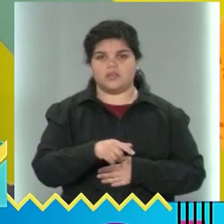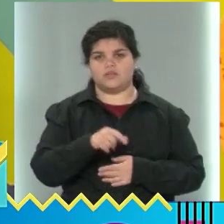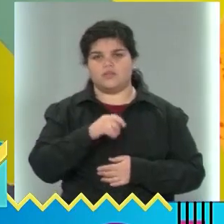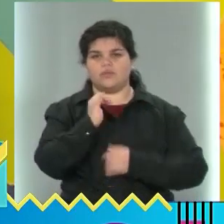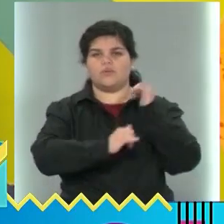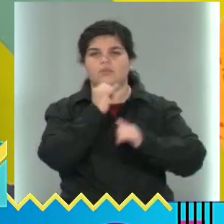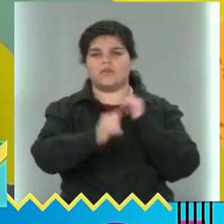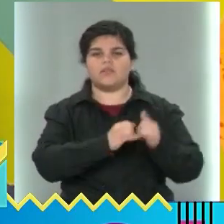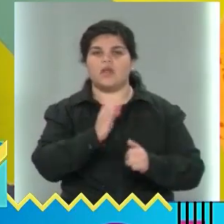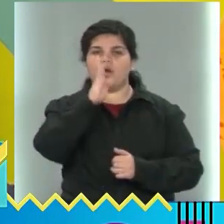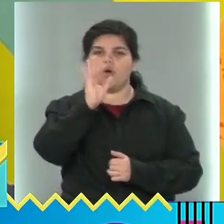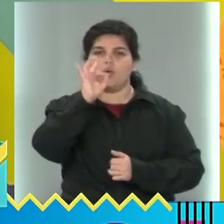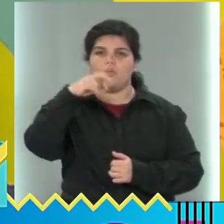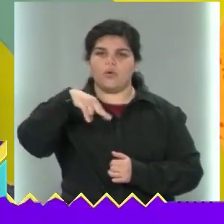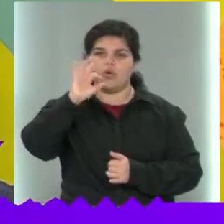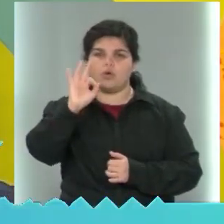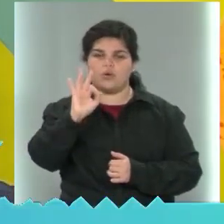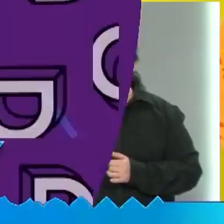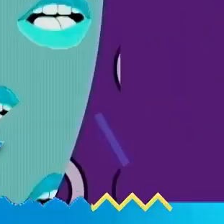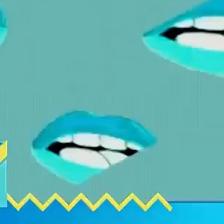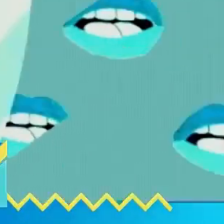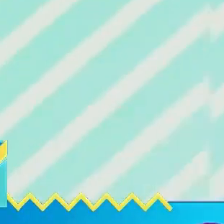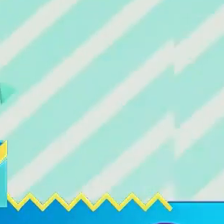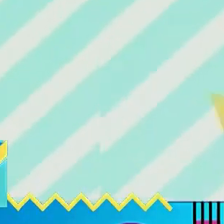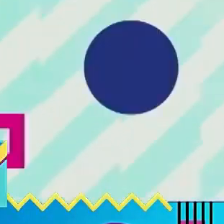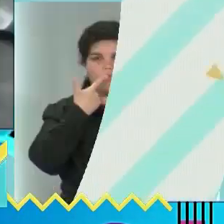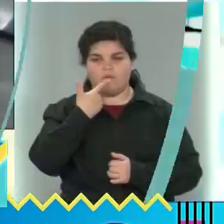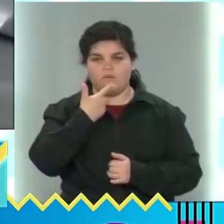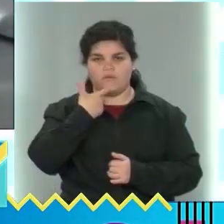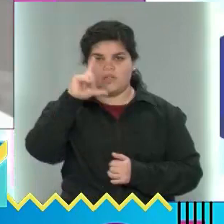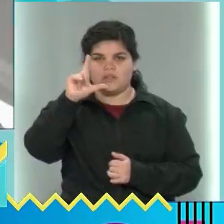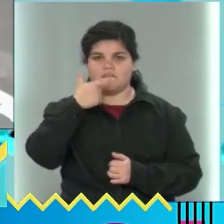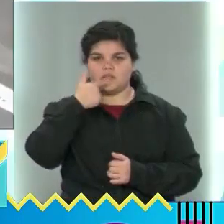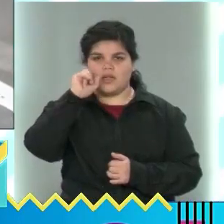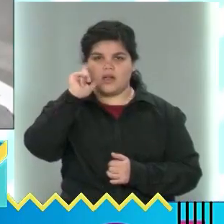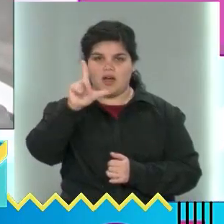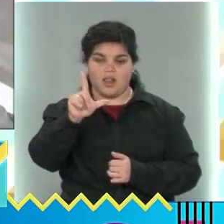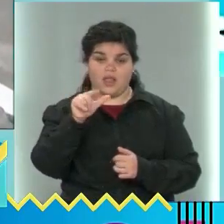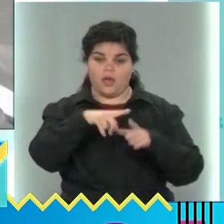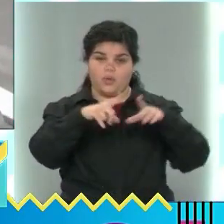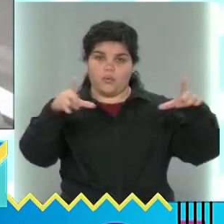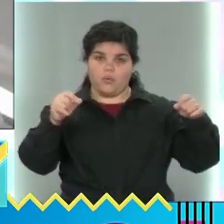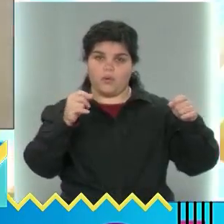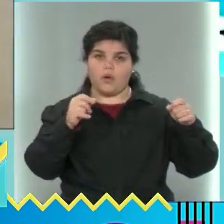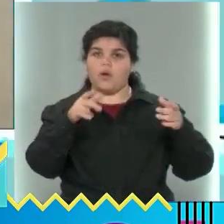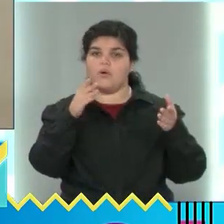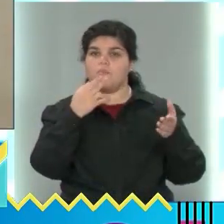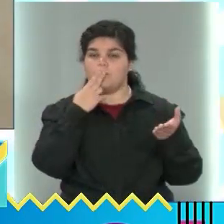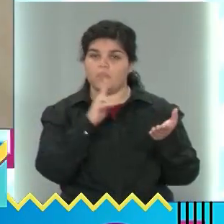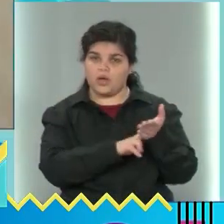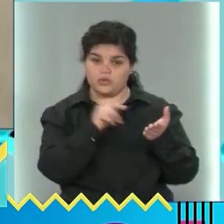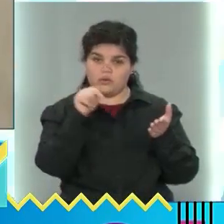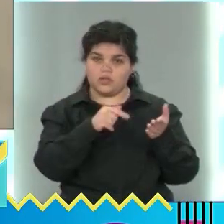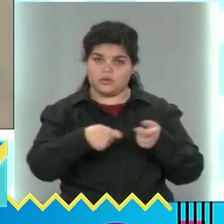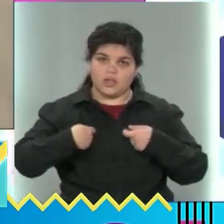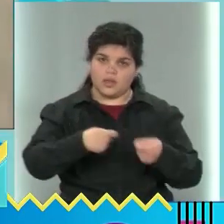fiscal, que este año estamos repitiendo y se está lanzando el segundo bloque de ese bono fiscal para